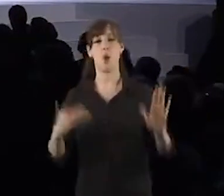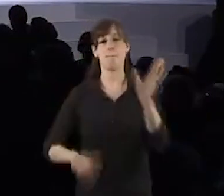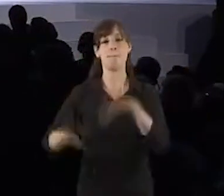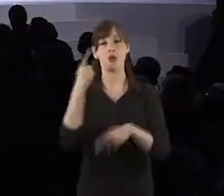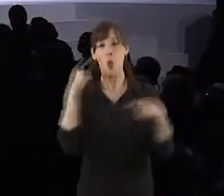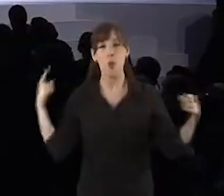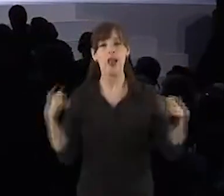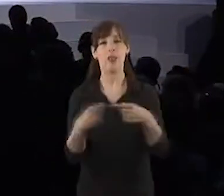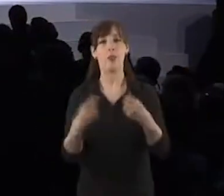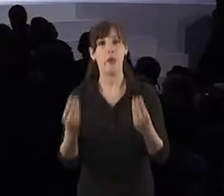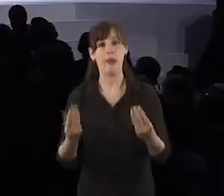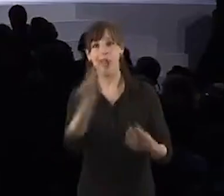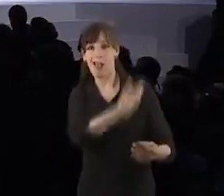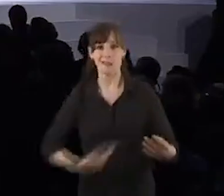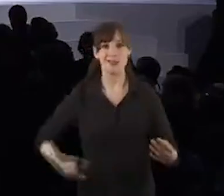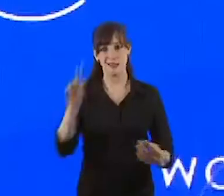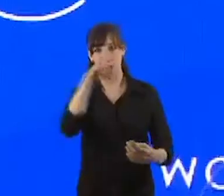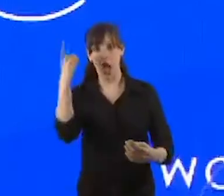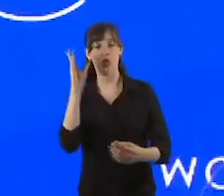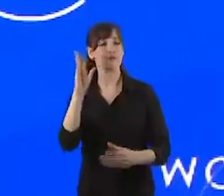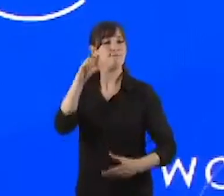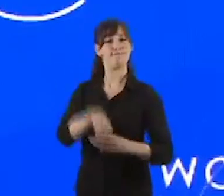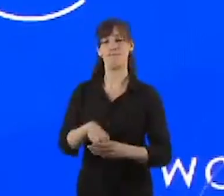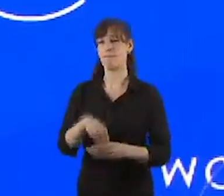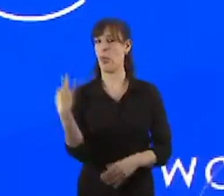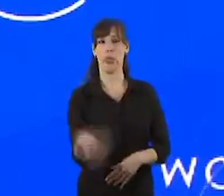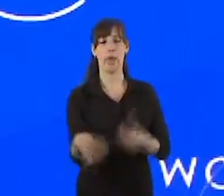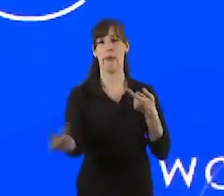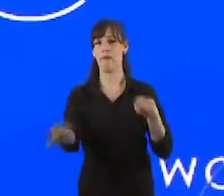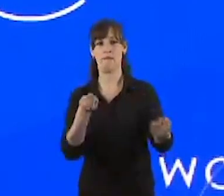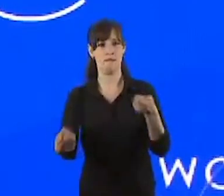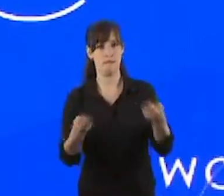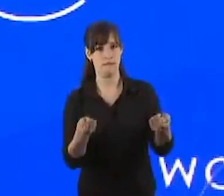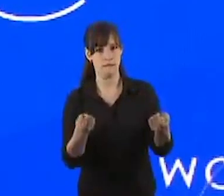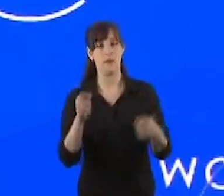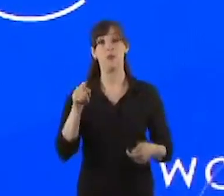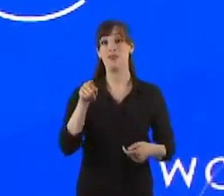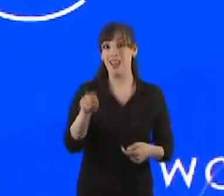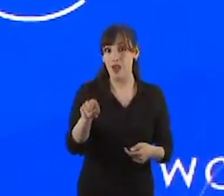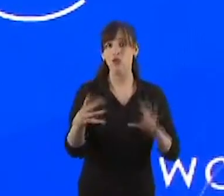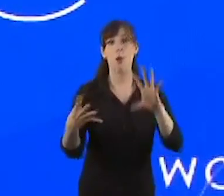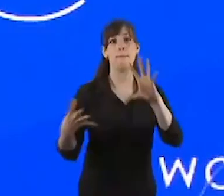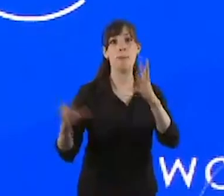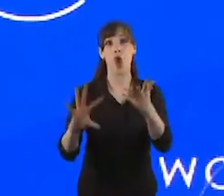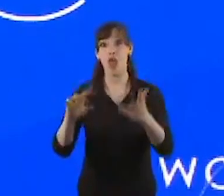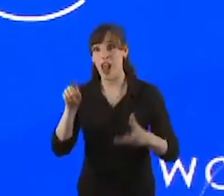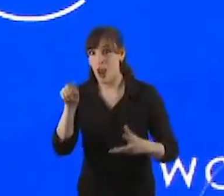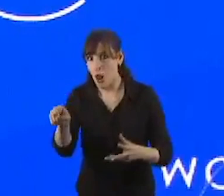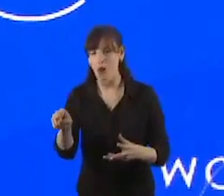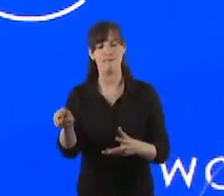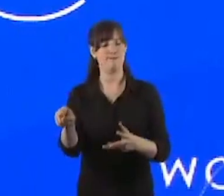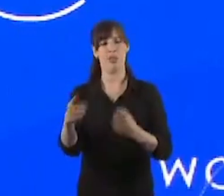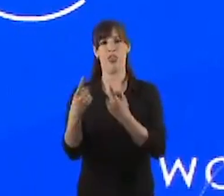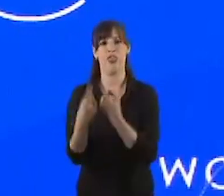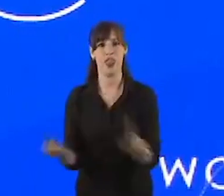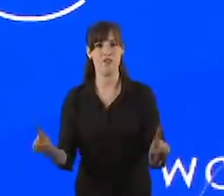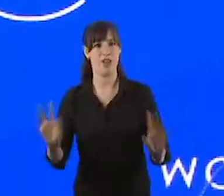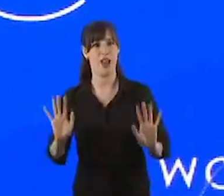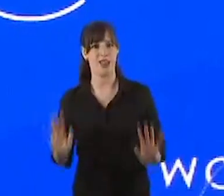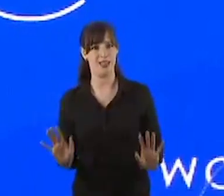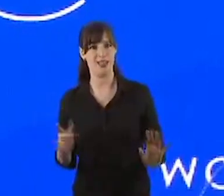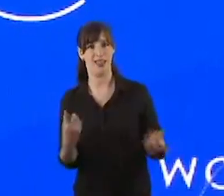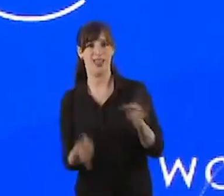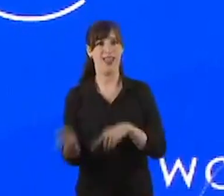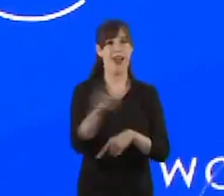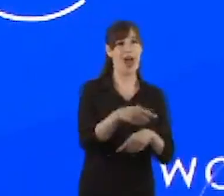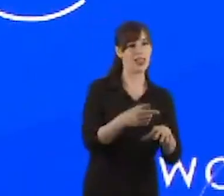todos los aspectos de la vida de los individuos. Todas definen un modelo contrario al que llevó a la humanidad al progreso más